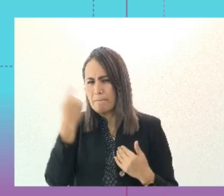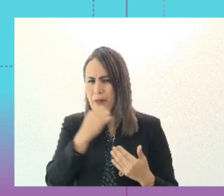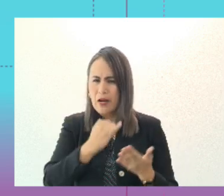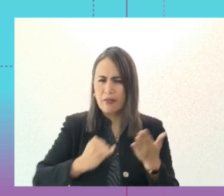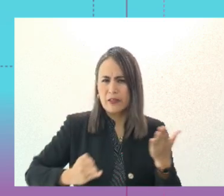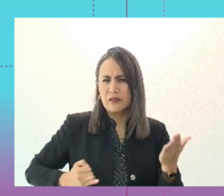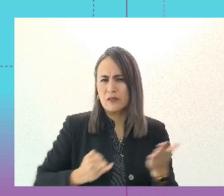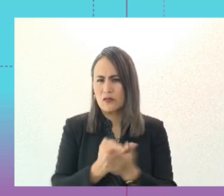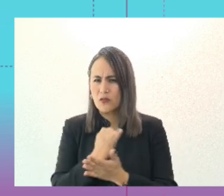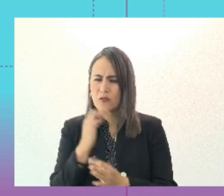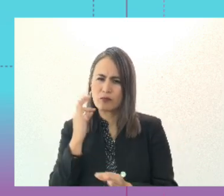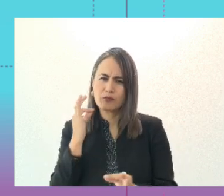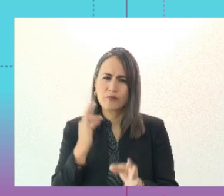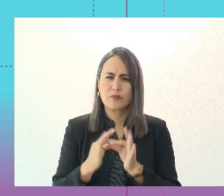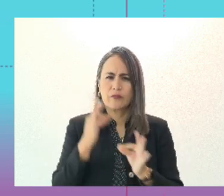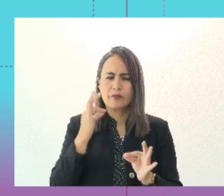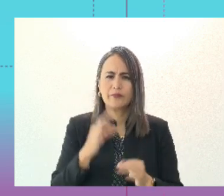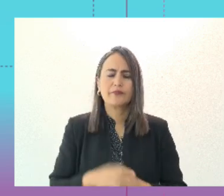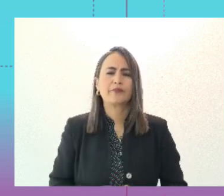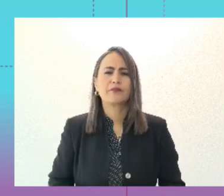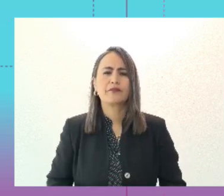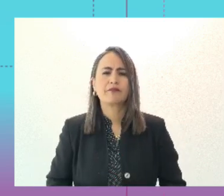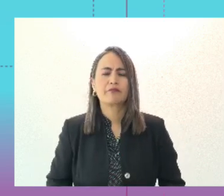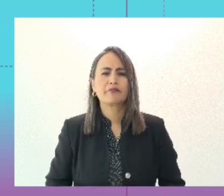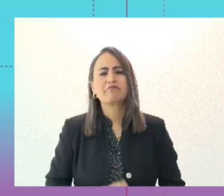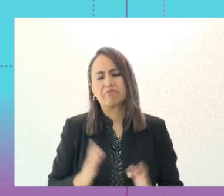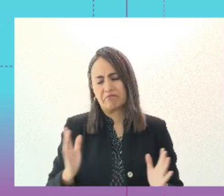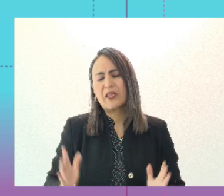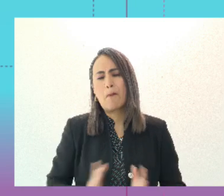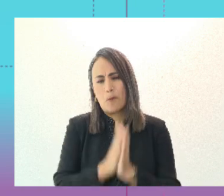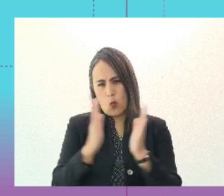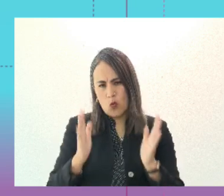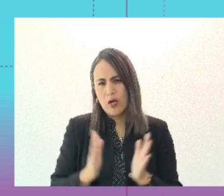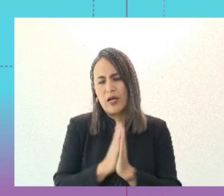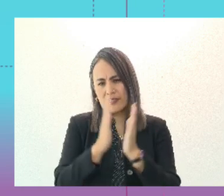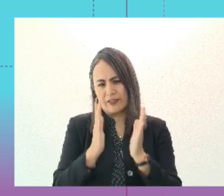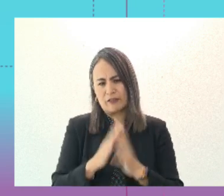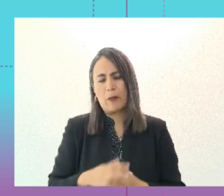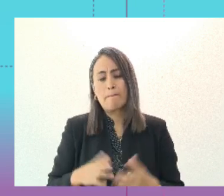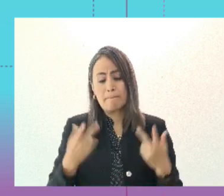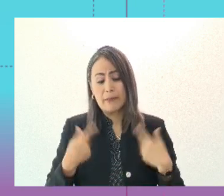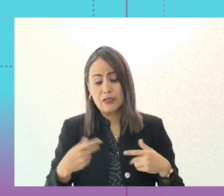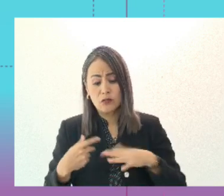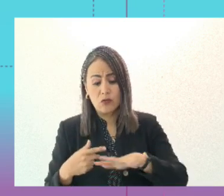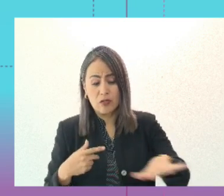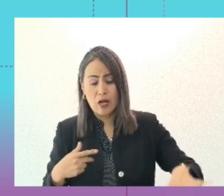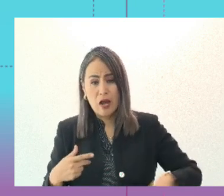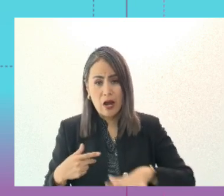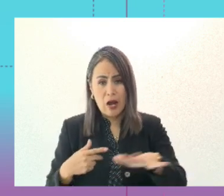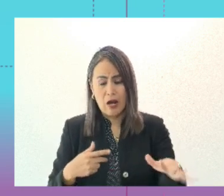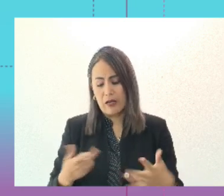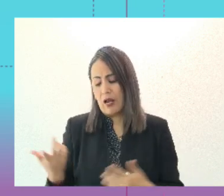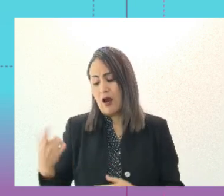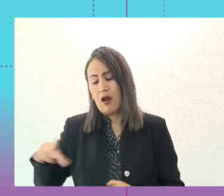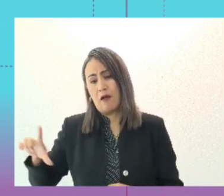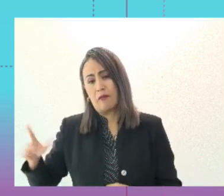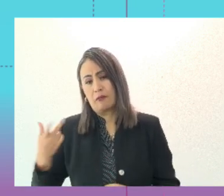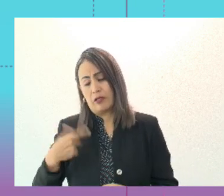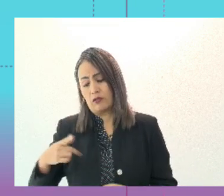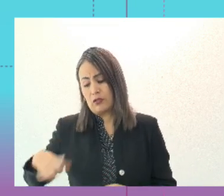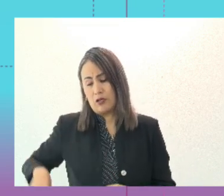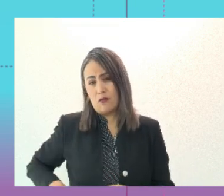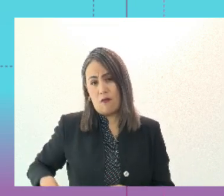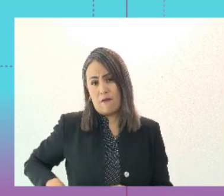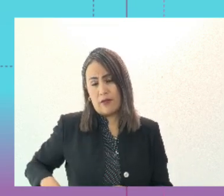construcción precisamente de esto que es la democracia. La soberanía y la democracia, para entenderla cómo se